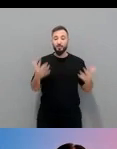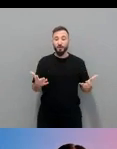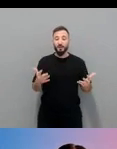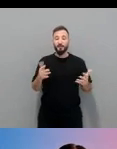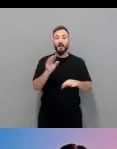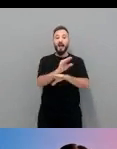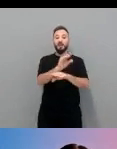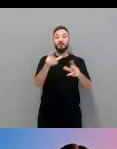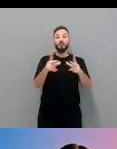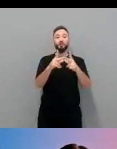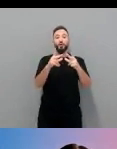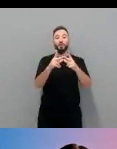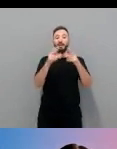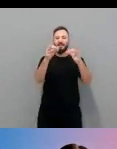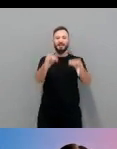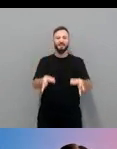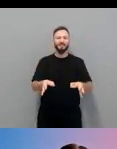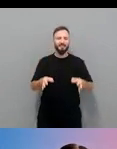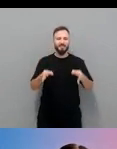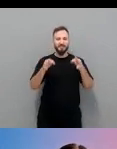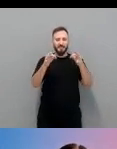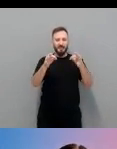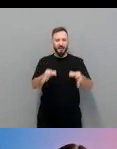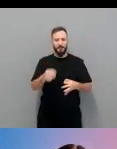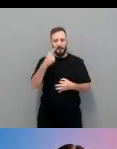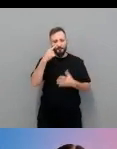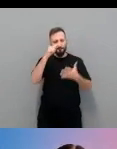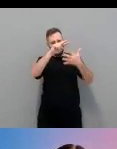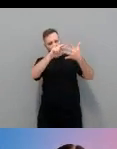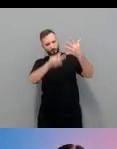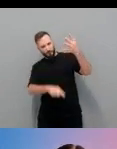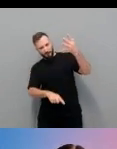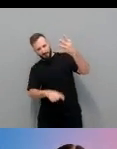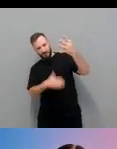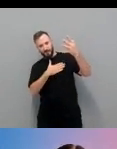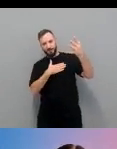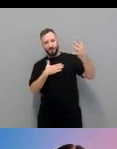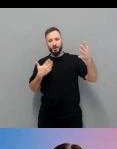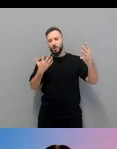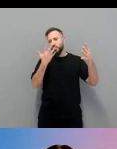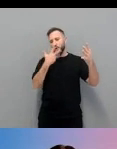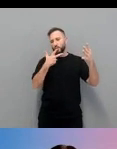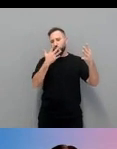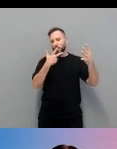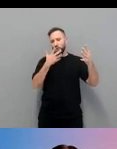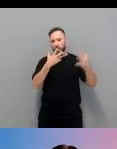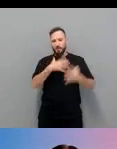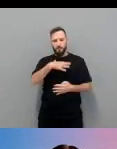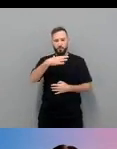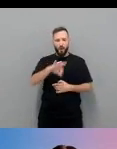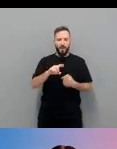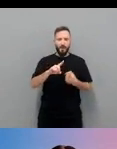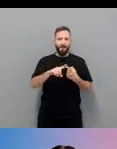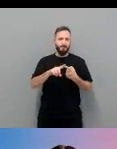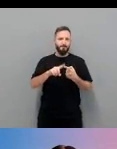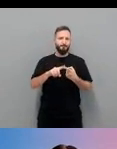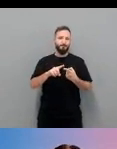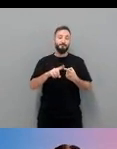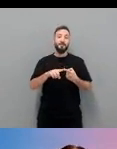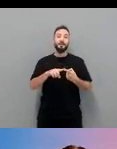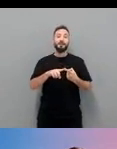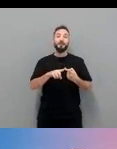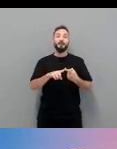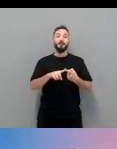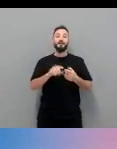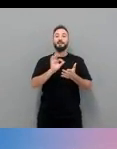sociales, simplemente quiero que conozcáis que pueden derivar, ¿vale?, de